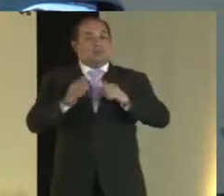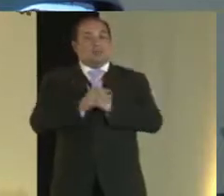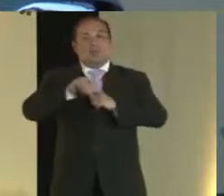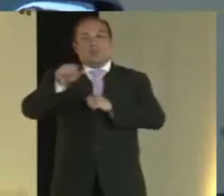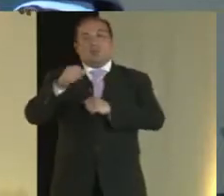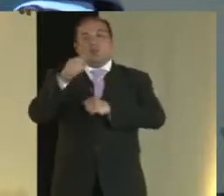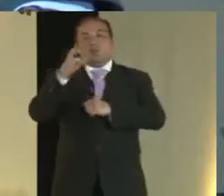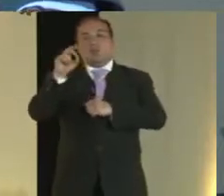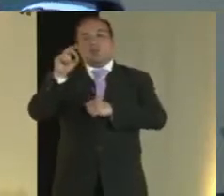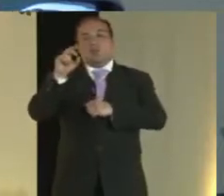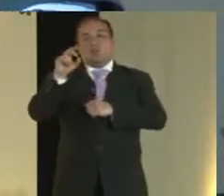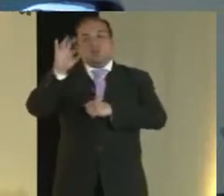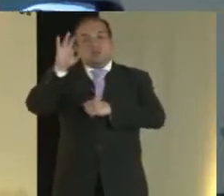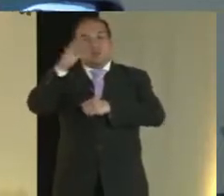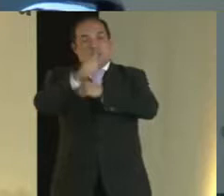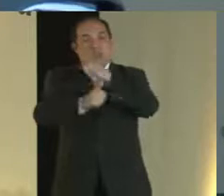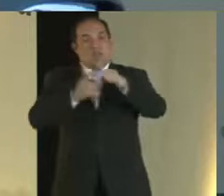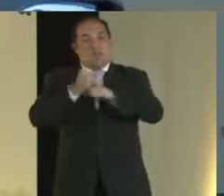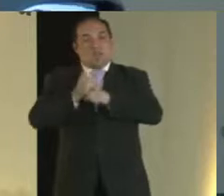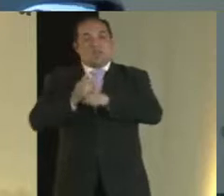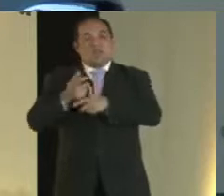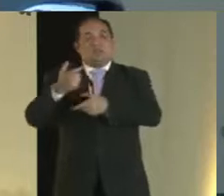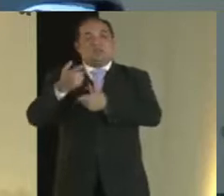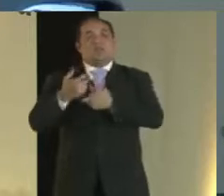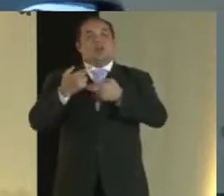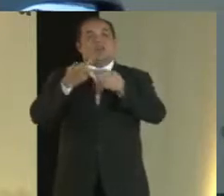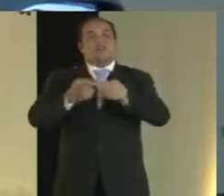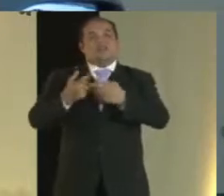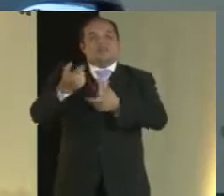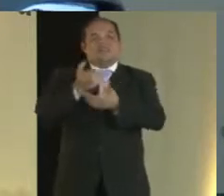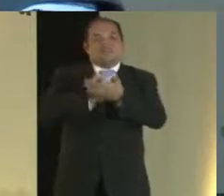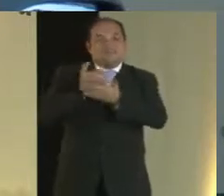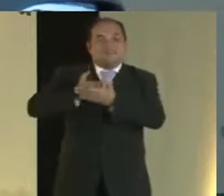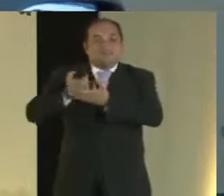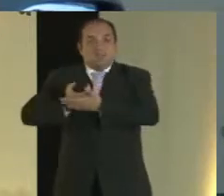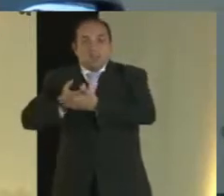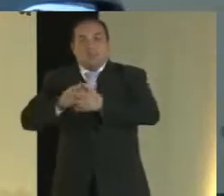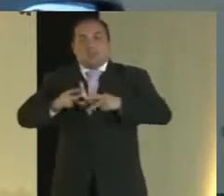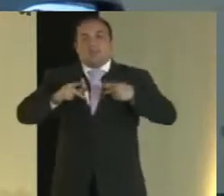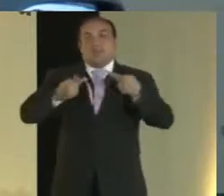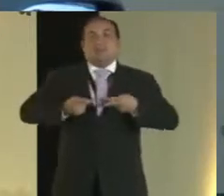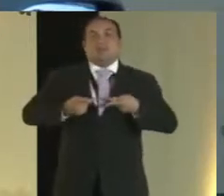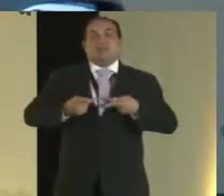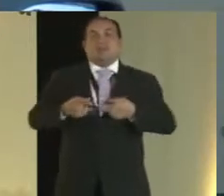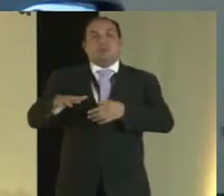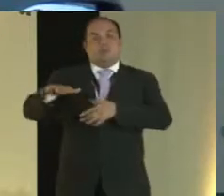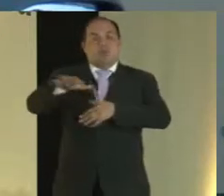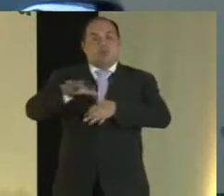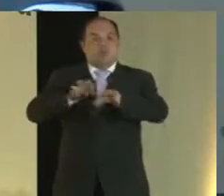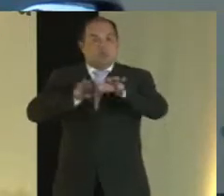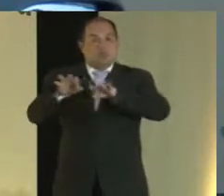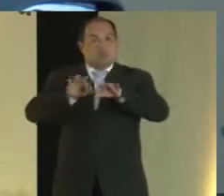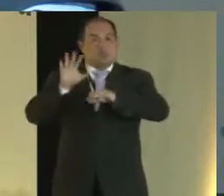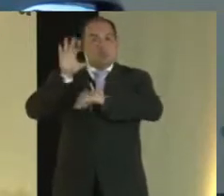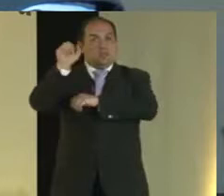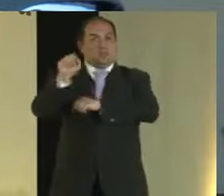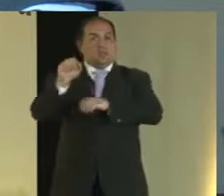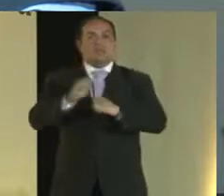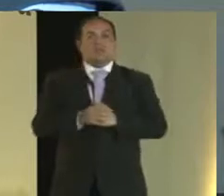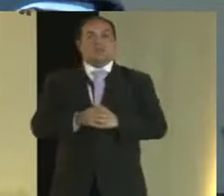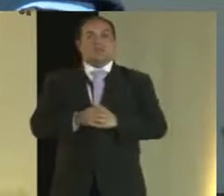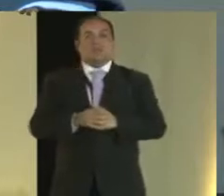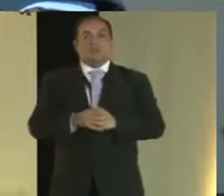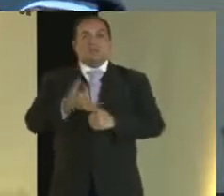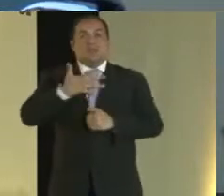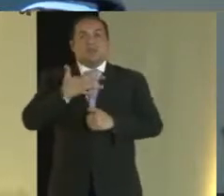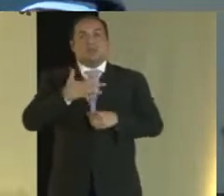después de 4 décadas de acumulación de riquezas, debilitamiento de la fuerza de los trabajadores y los sindicatos y